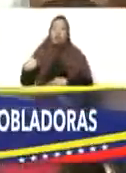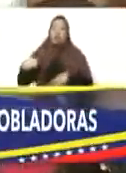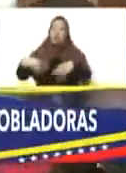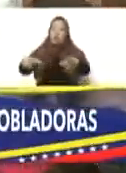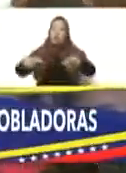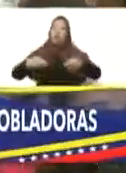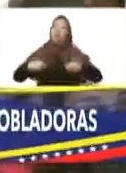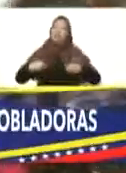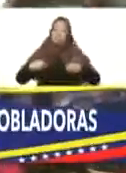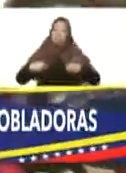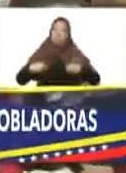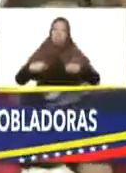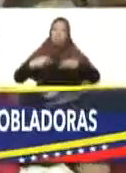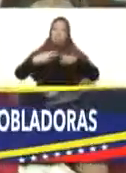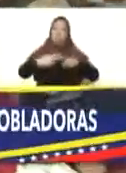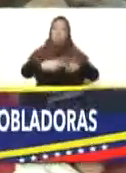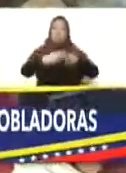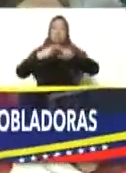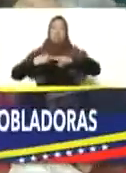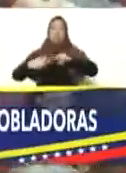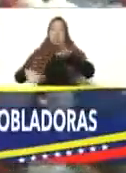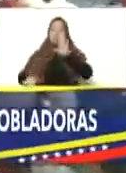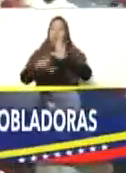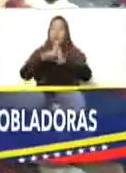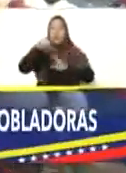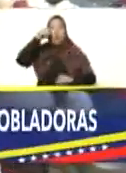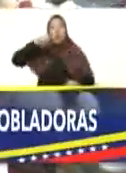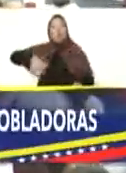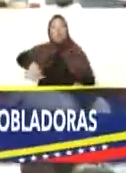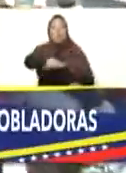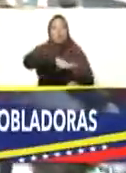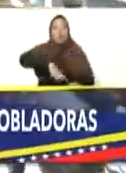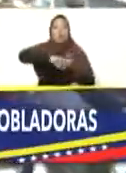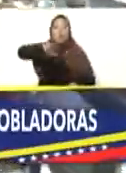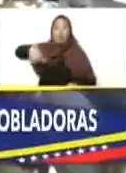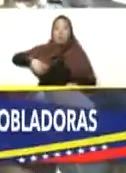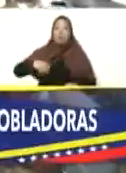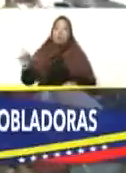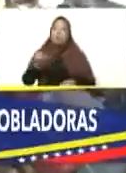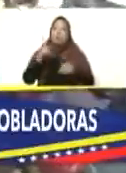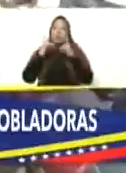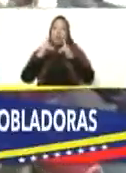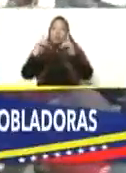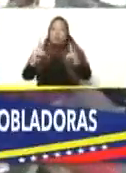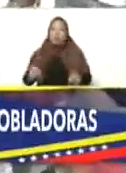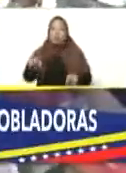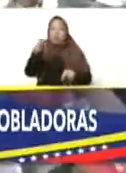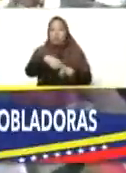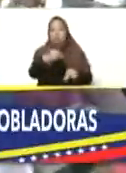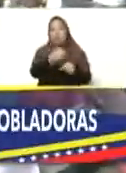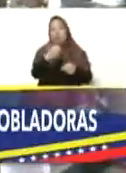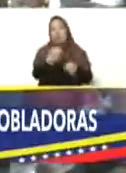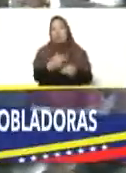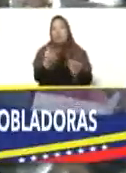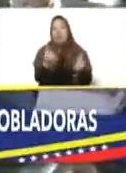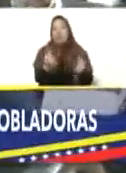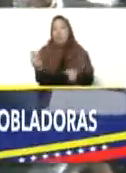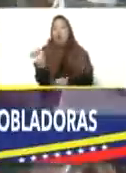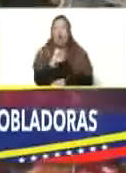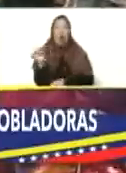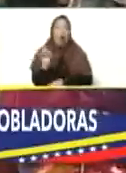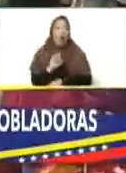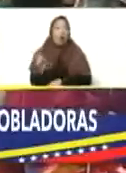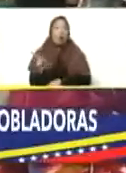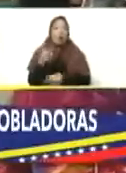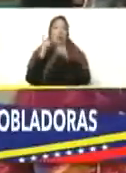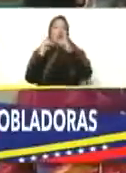pero si queremos estar con el pueblo nosotros no lo estamos diciendo porque no aquí que nosotros queremos esto nosotros queremos